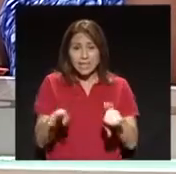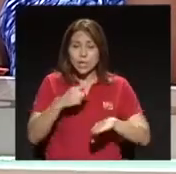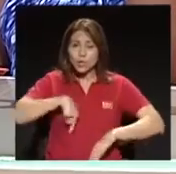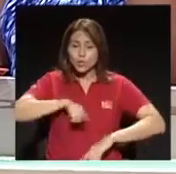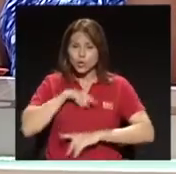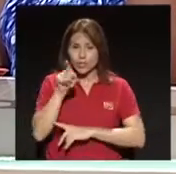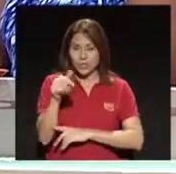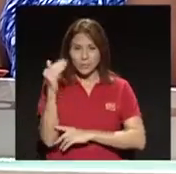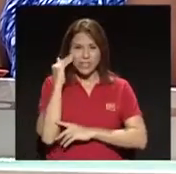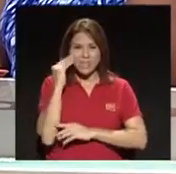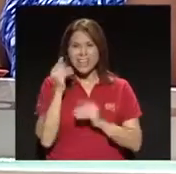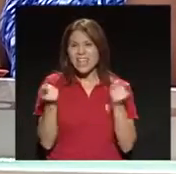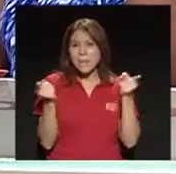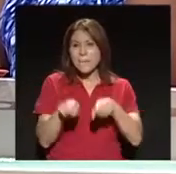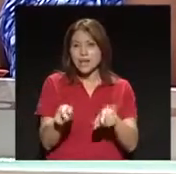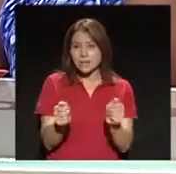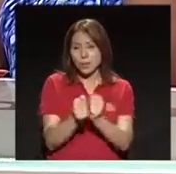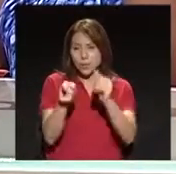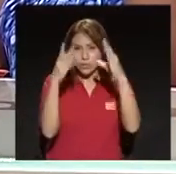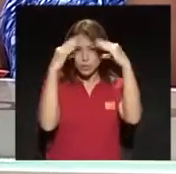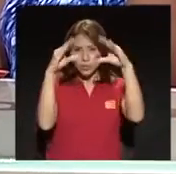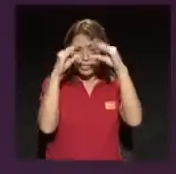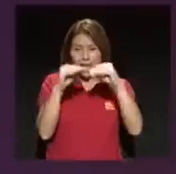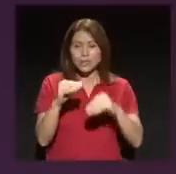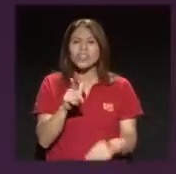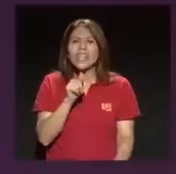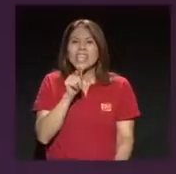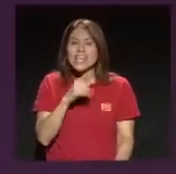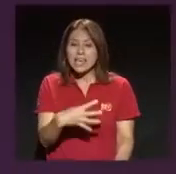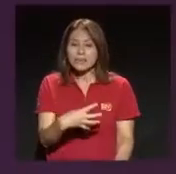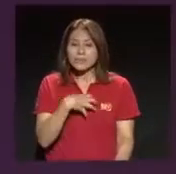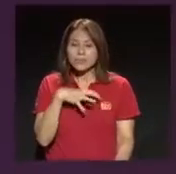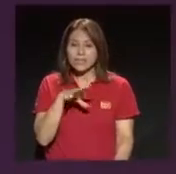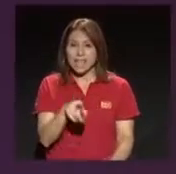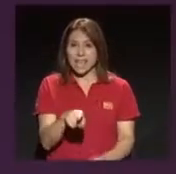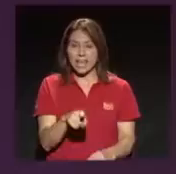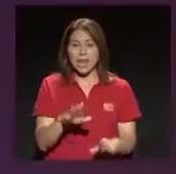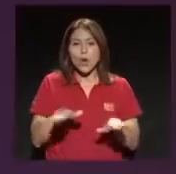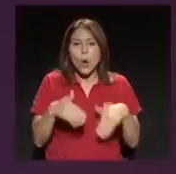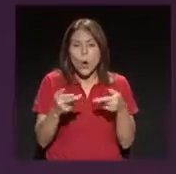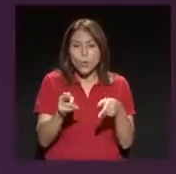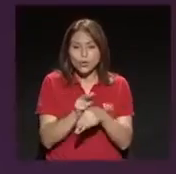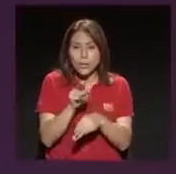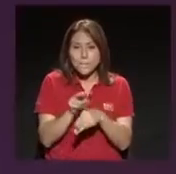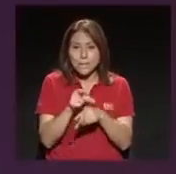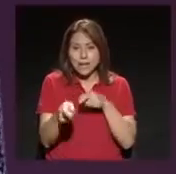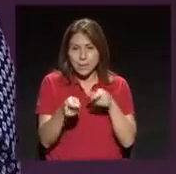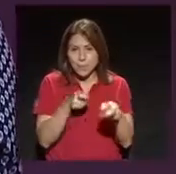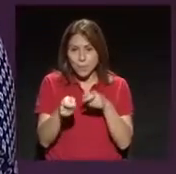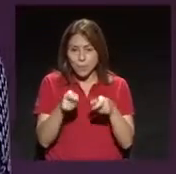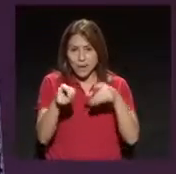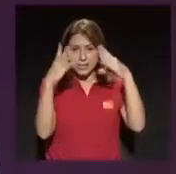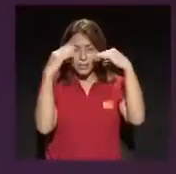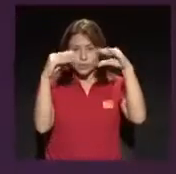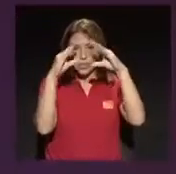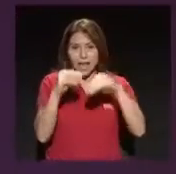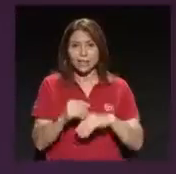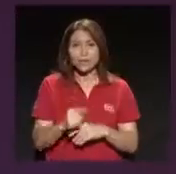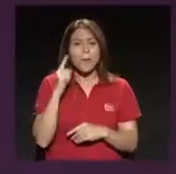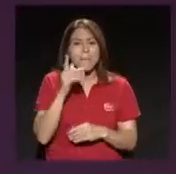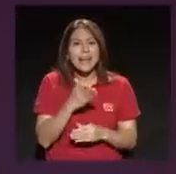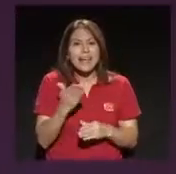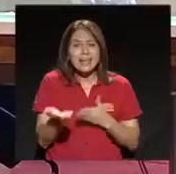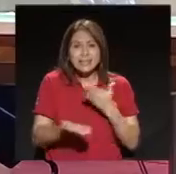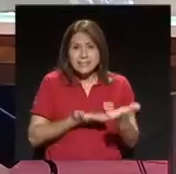con esos datos, quién los tiene, cómo se manipulan esos datos, para qué sirven, quién puede